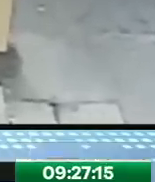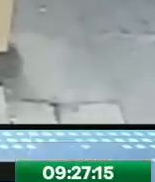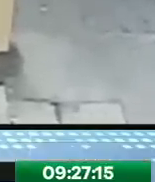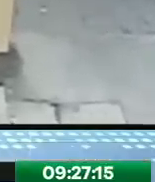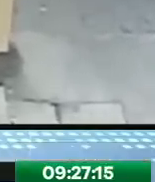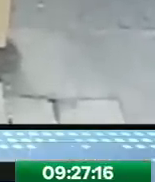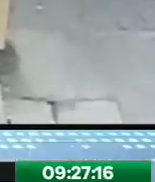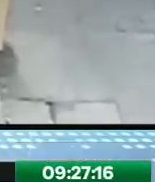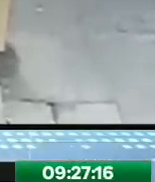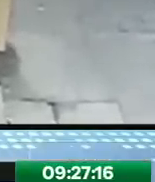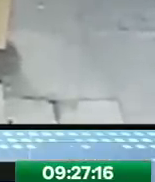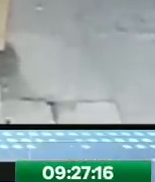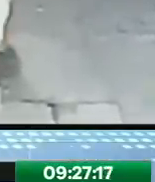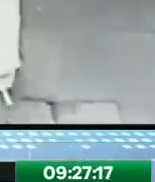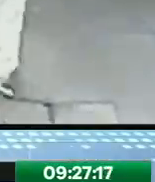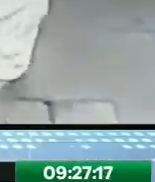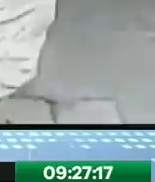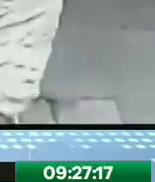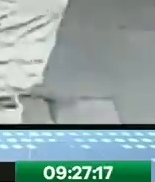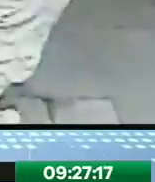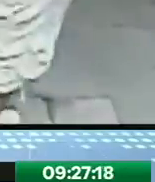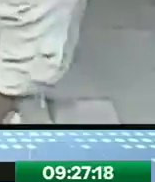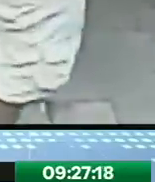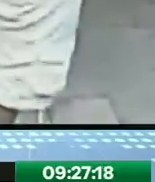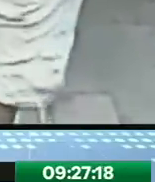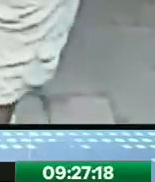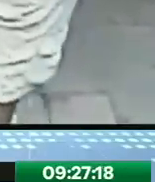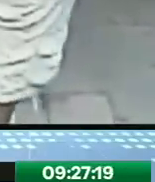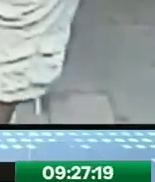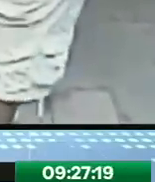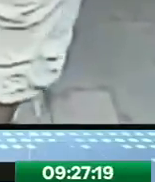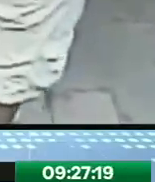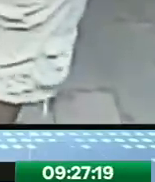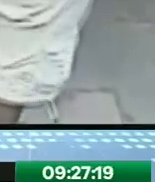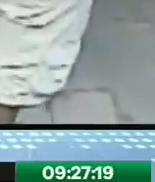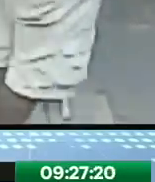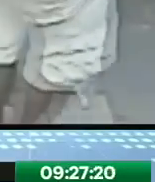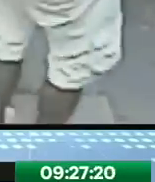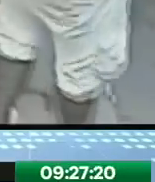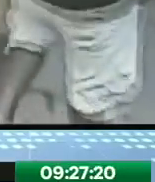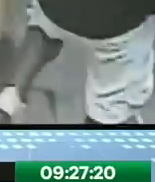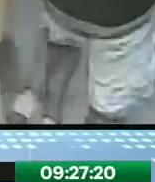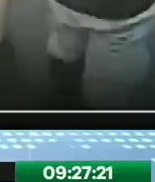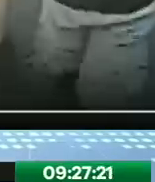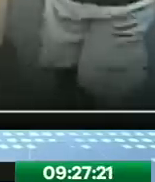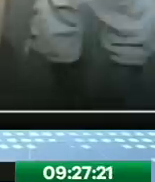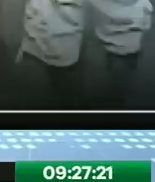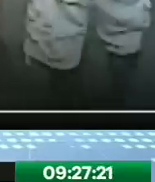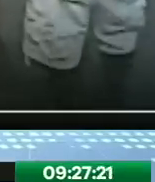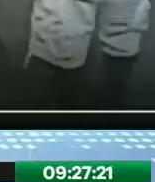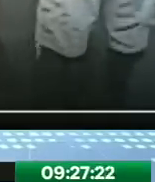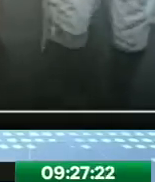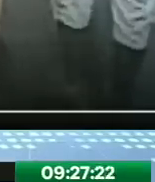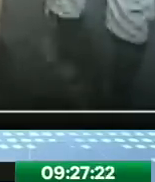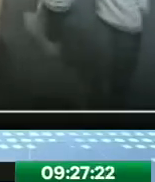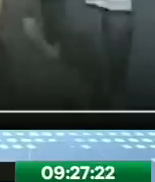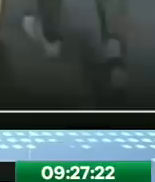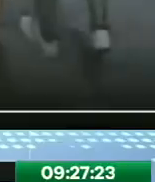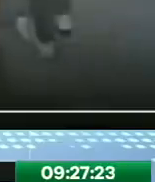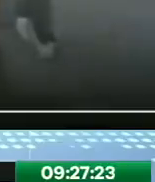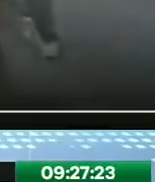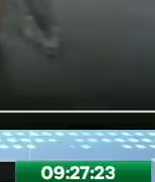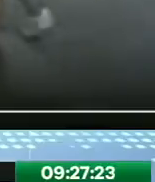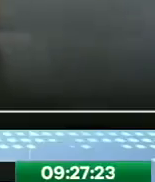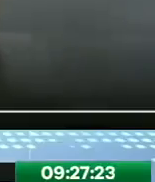familiares. Sí queremos decir que tenemos problemas con que no tenemos señalización de tránsito. Hay muchos accidentes en esta etapa de Vergeles, por favor. Listo, muchas